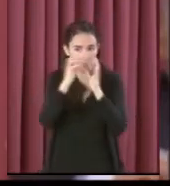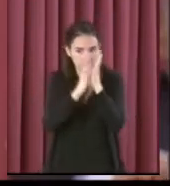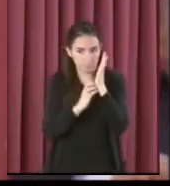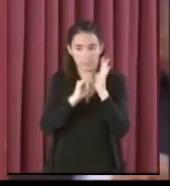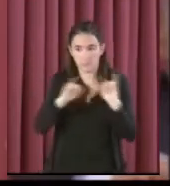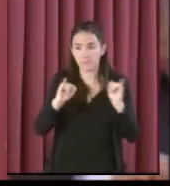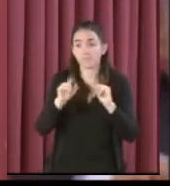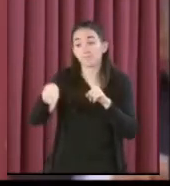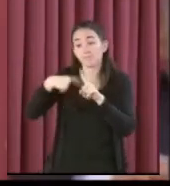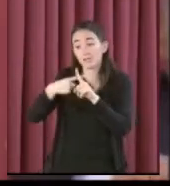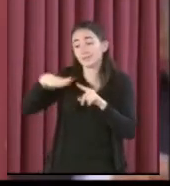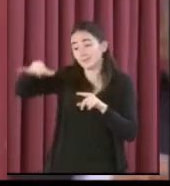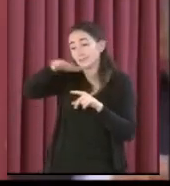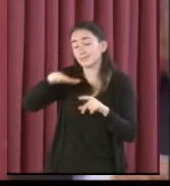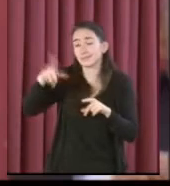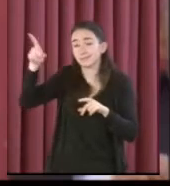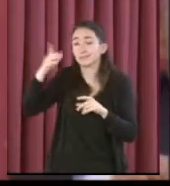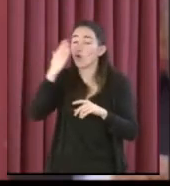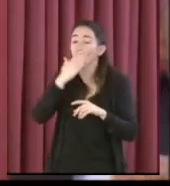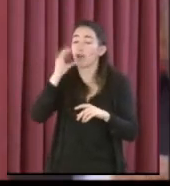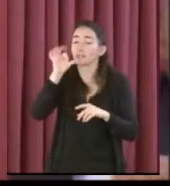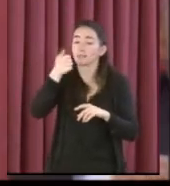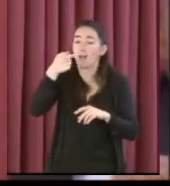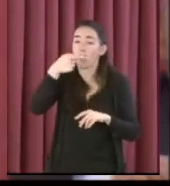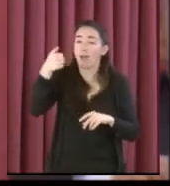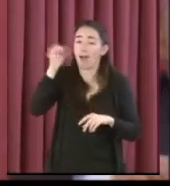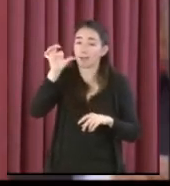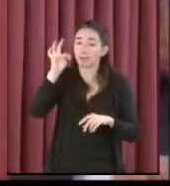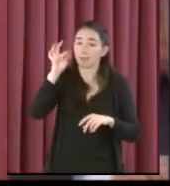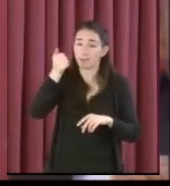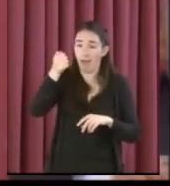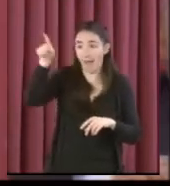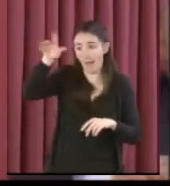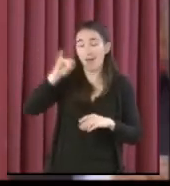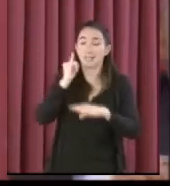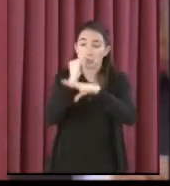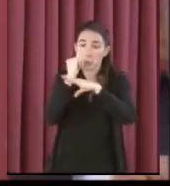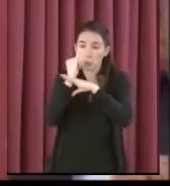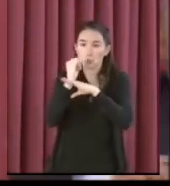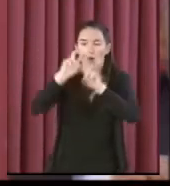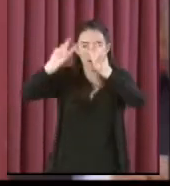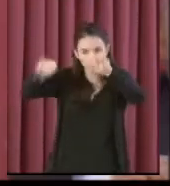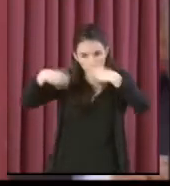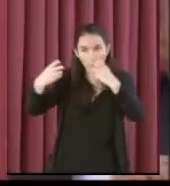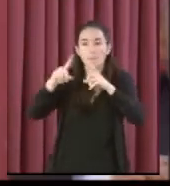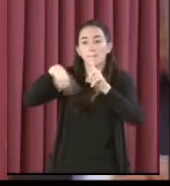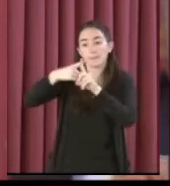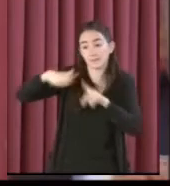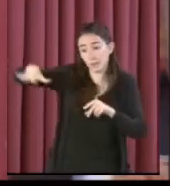estamos preparando en coordinación con el plan de rehabilitación del Instituto Sagasta que lleva a cabo el Gobierno de La